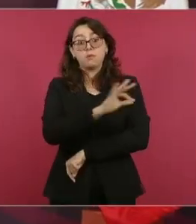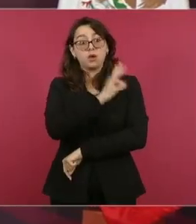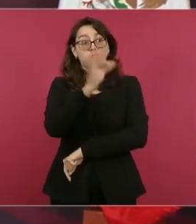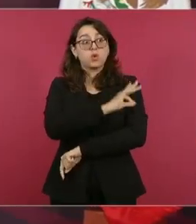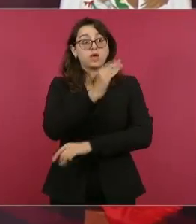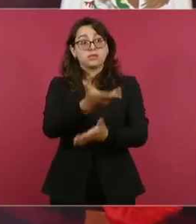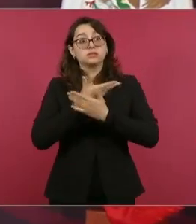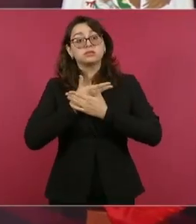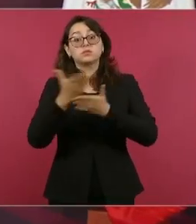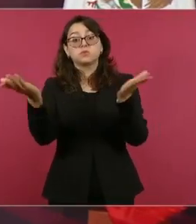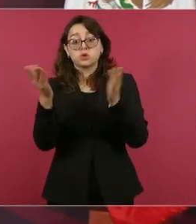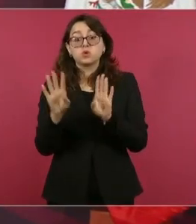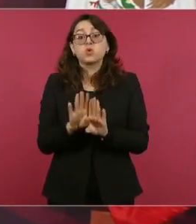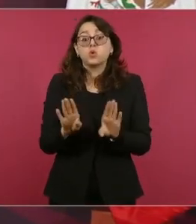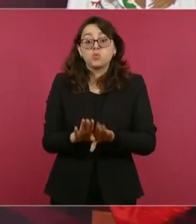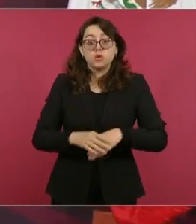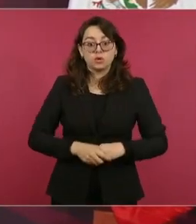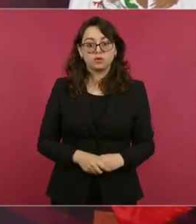El ejército.